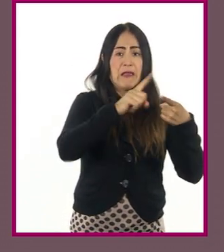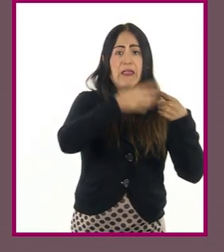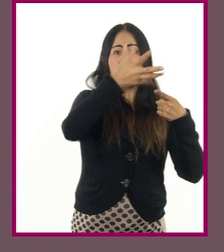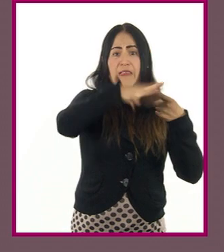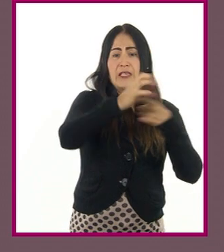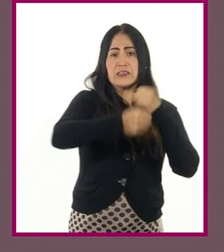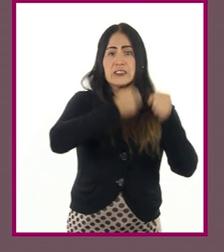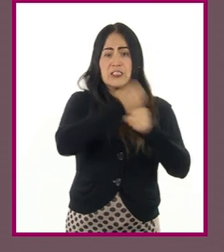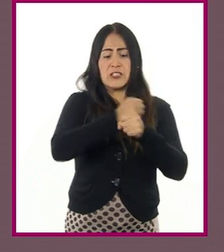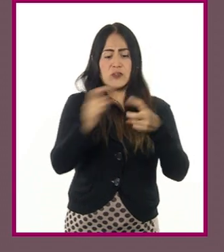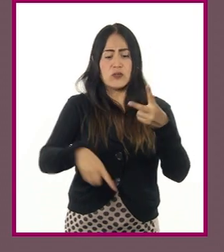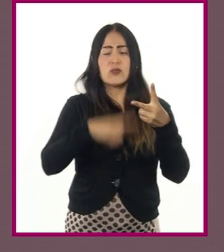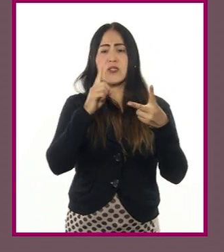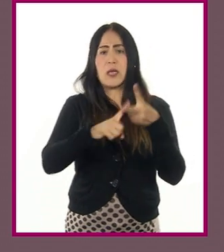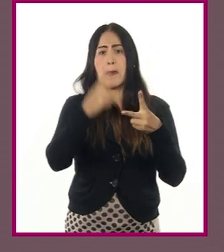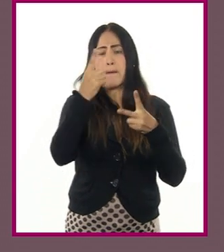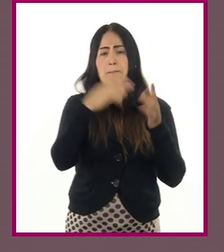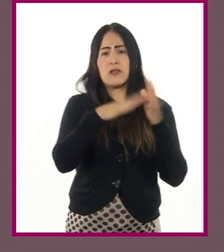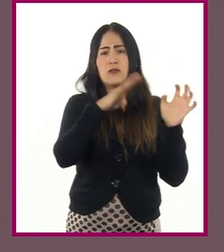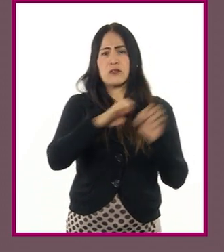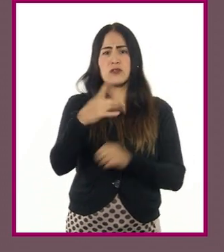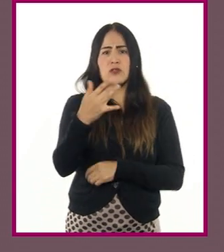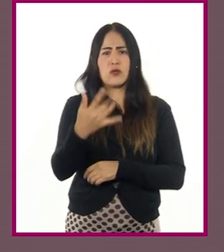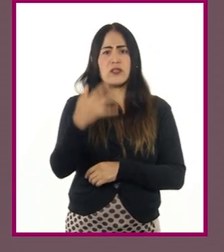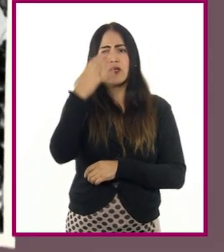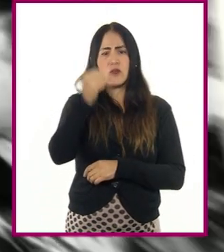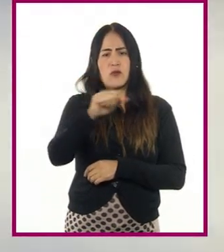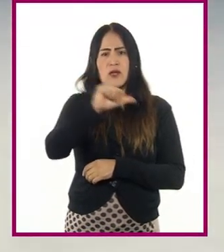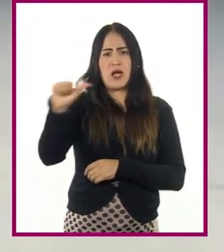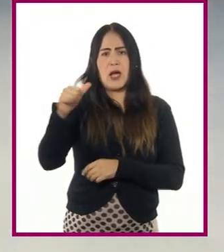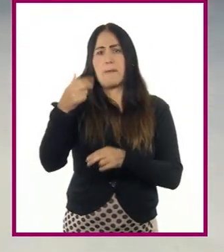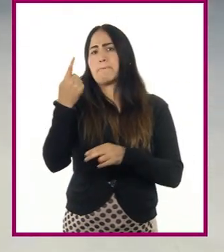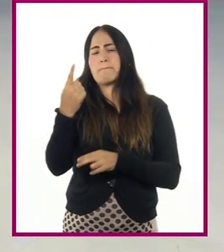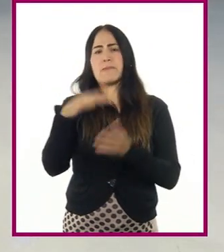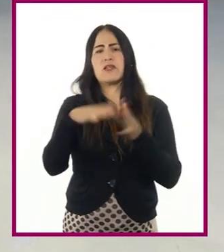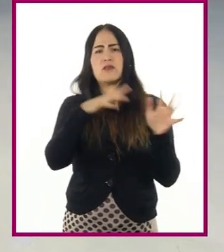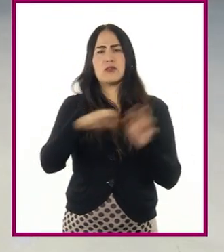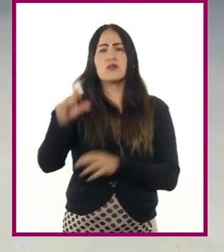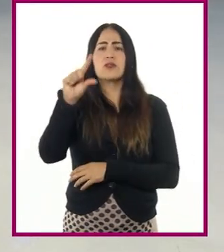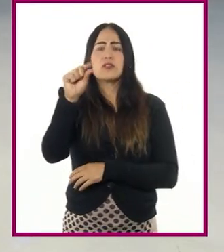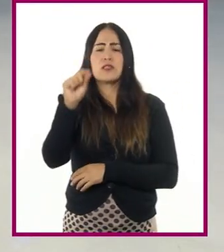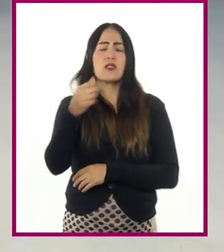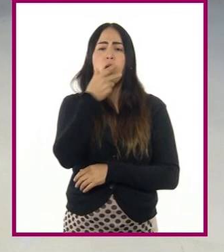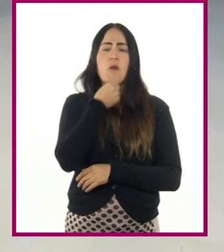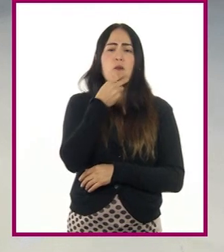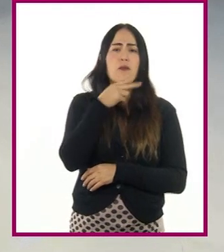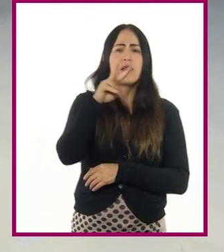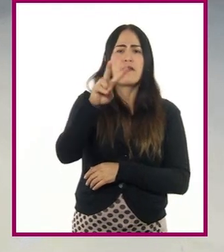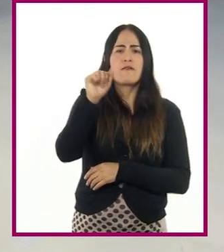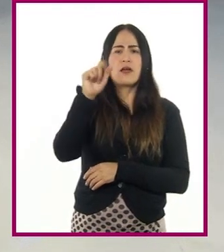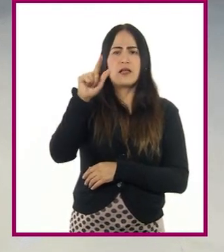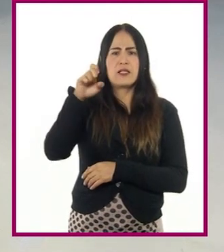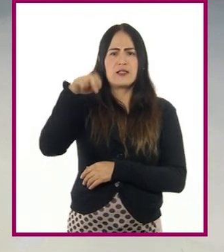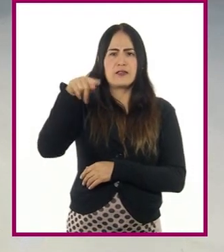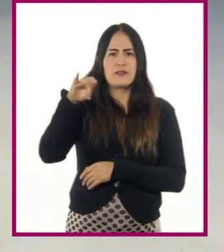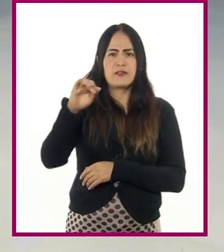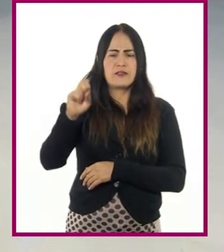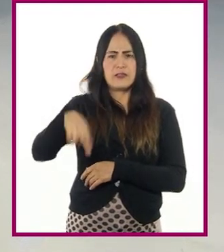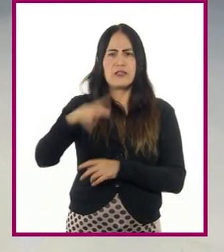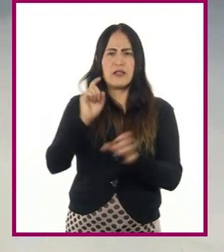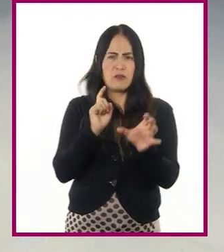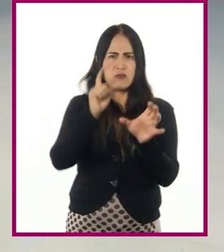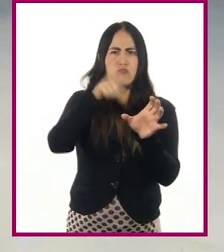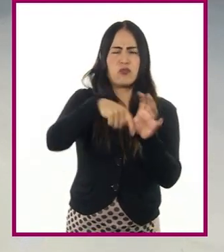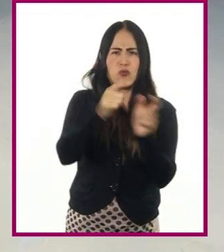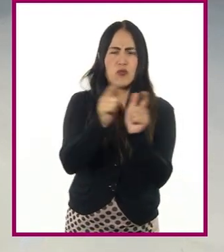de 1959 a 1970. Valentín Campa había ingresado al Partido Comunista